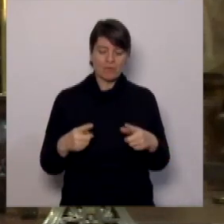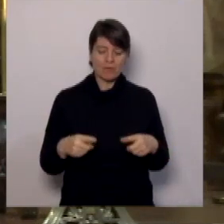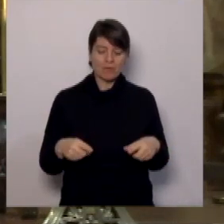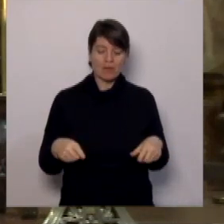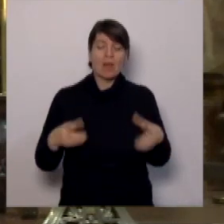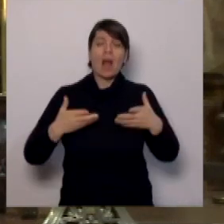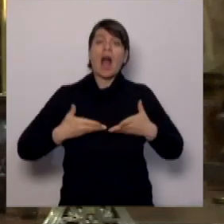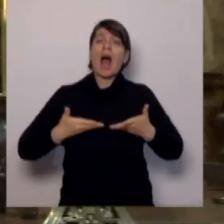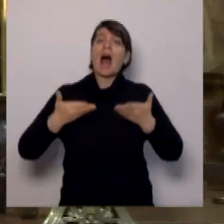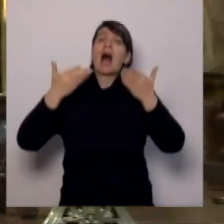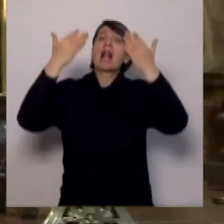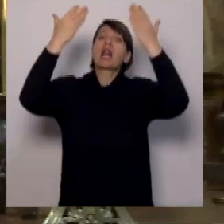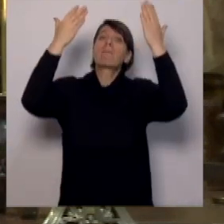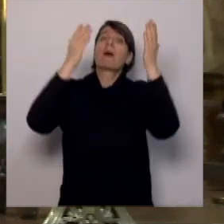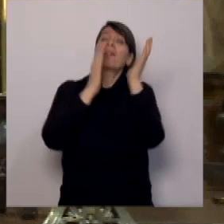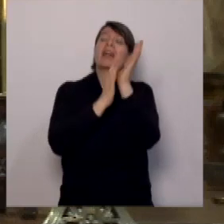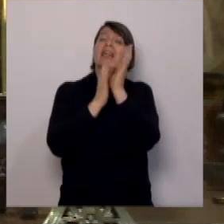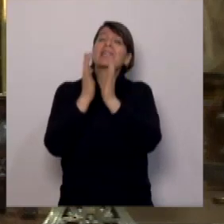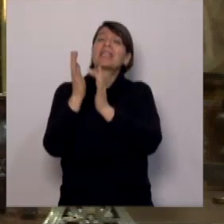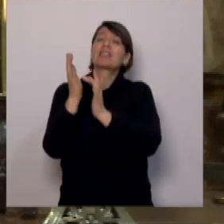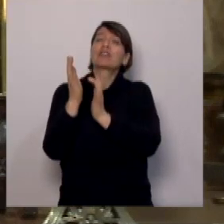Alma de Cristo,